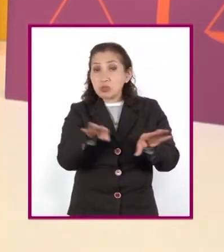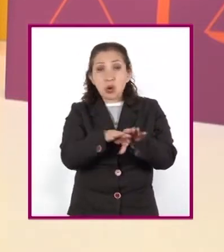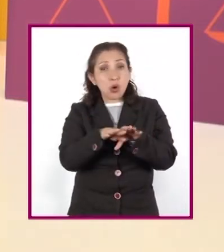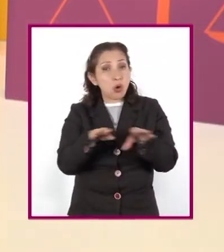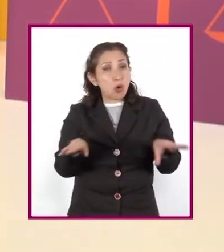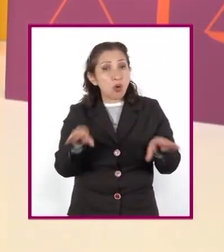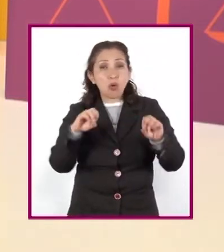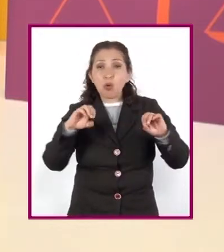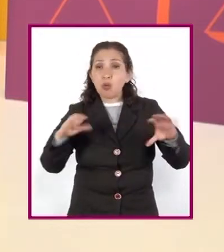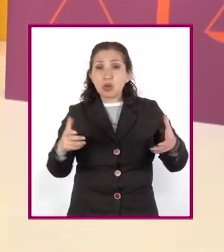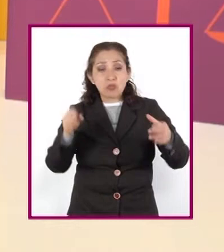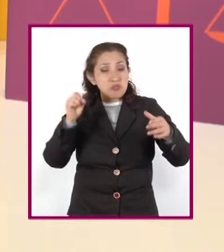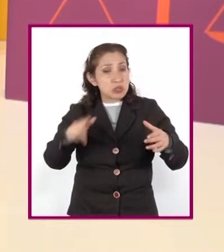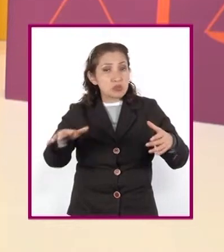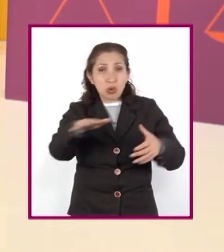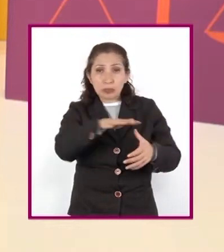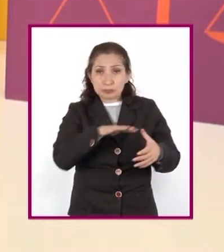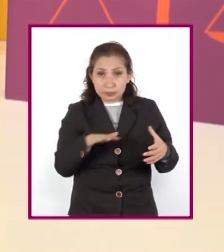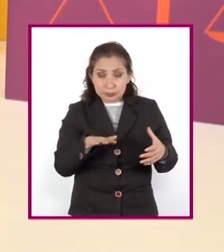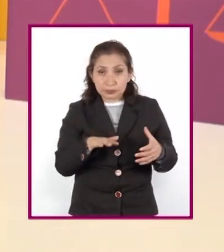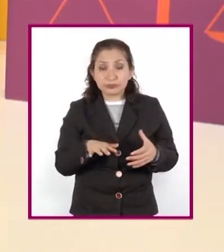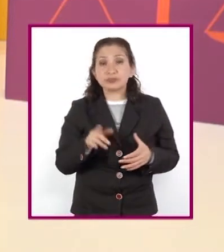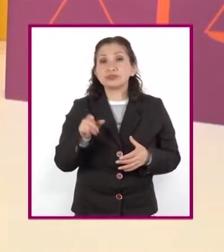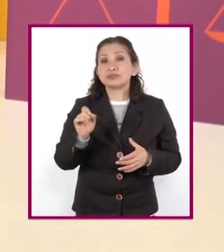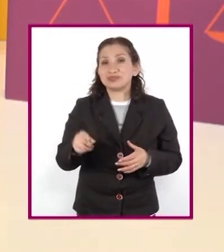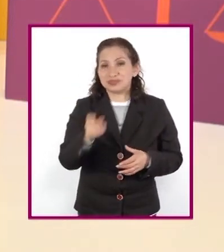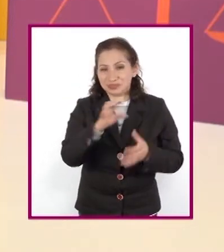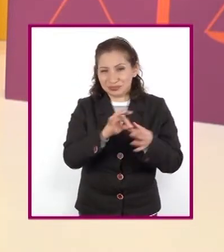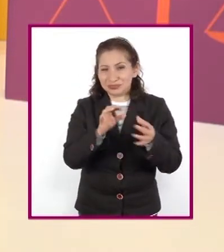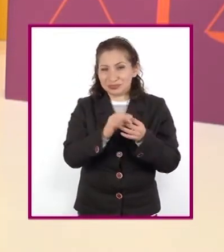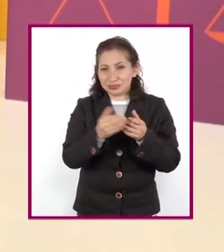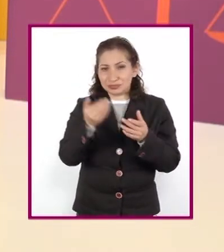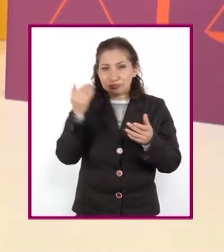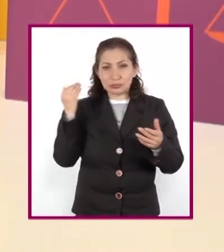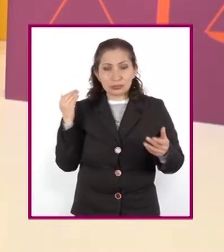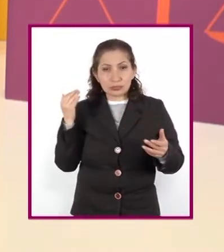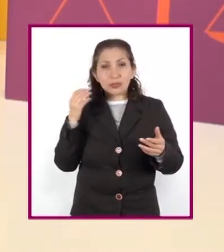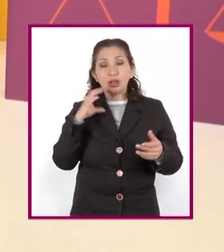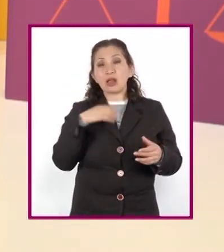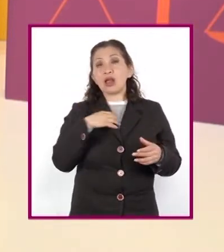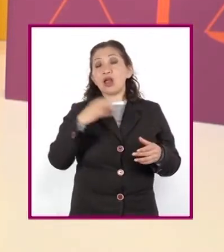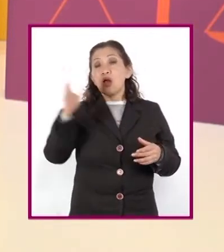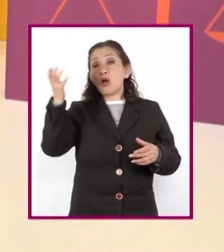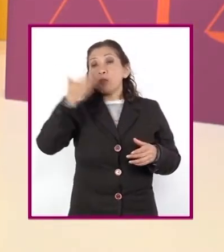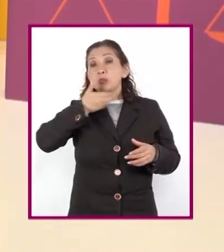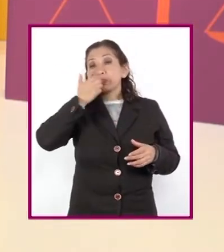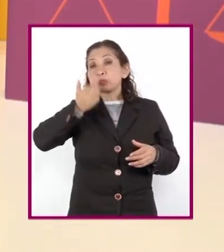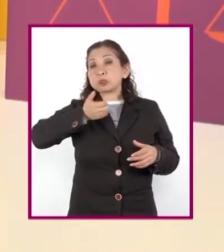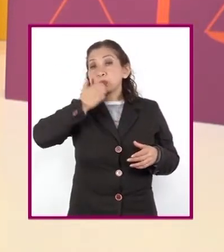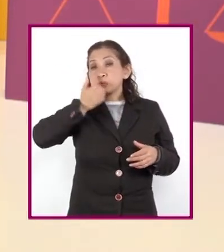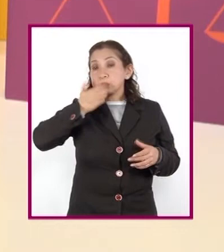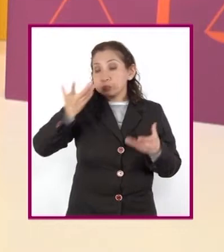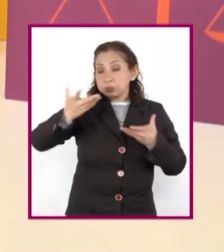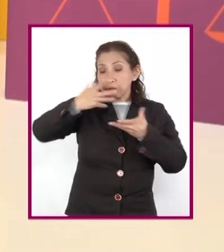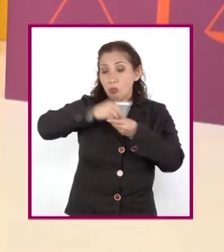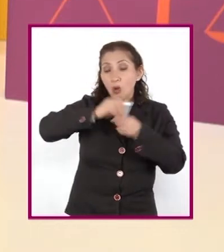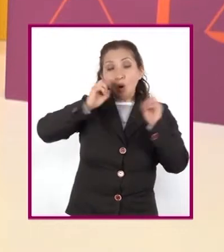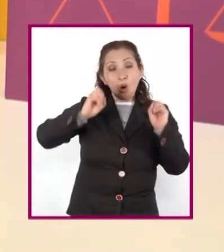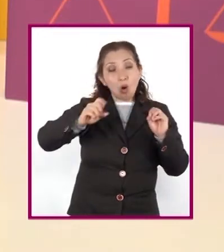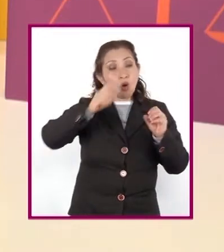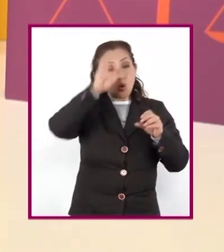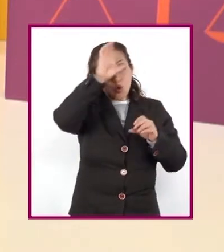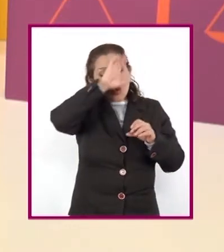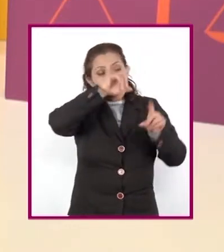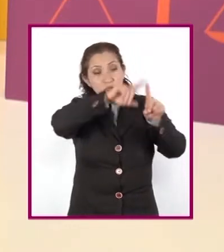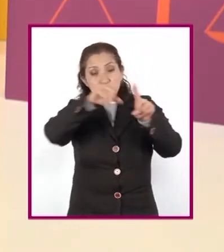o comunidad. De acuerdo con la definición anterior, la cultura incluyente e intercultural también